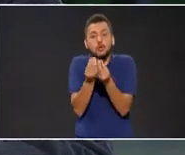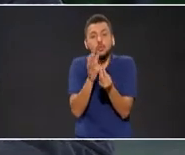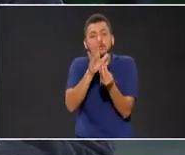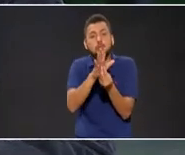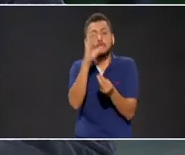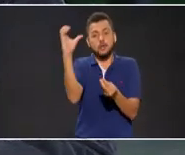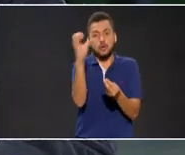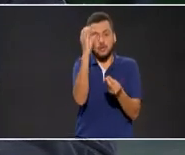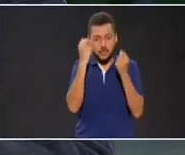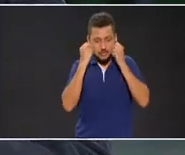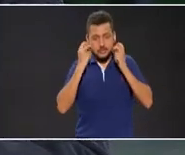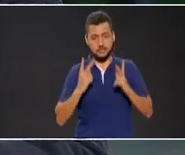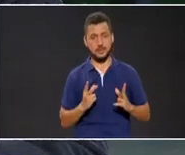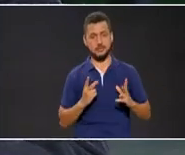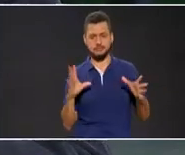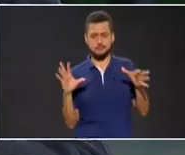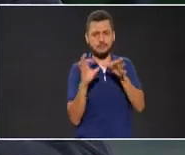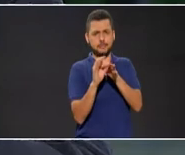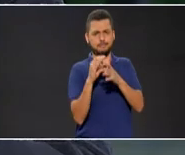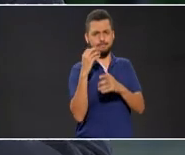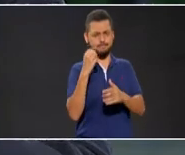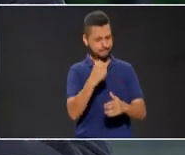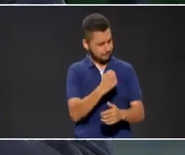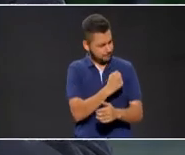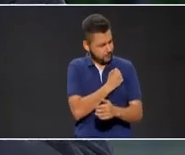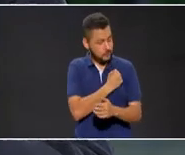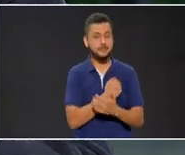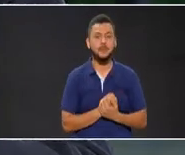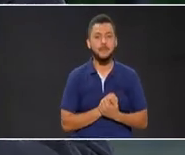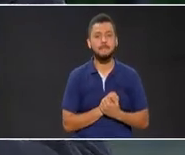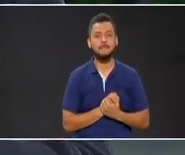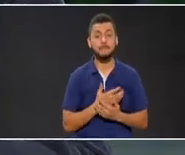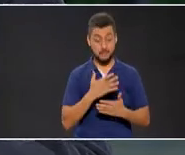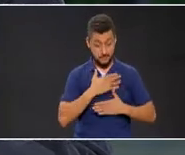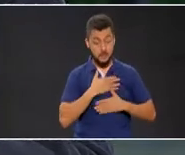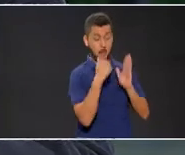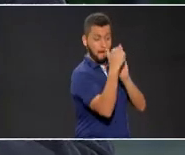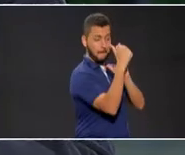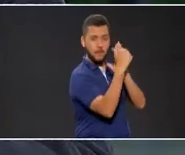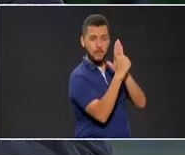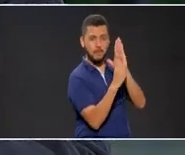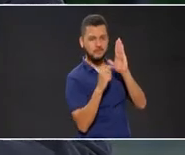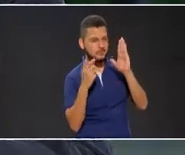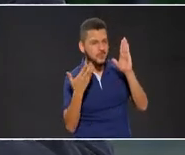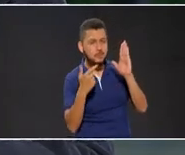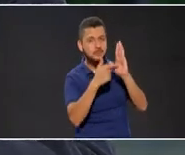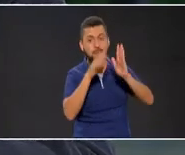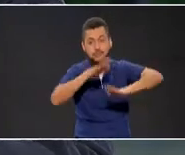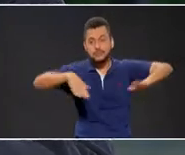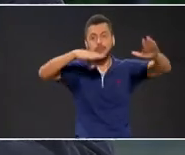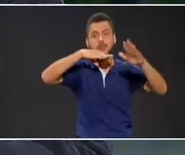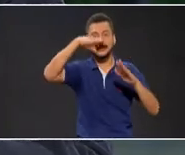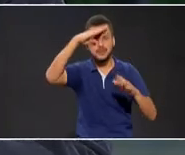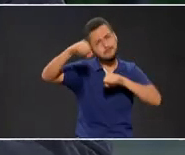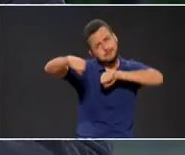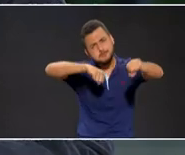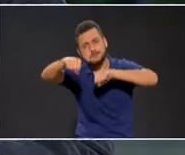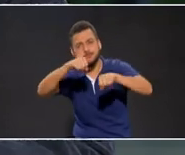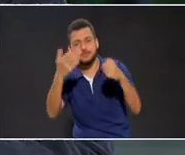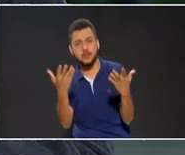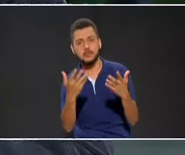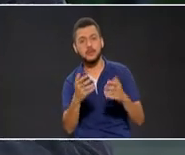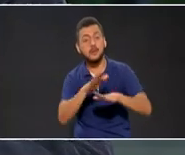patriótica nosotros tenemos el mejor programa destinado a transformar esta ciudad a ponerle rostro humano a medellín